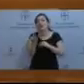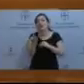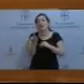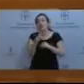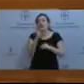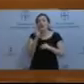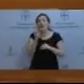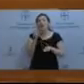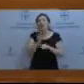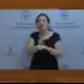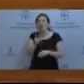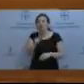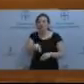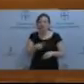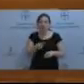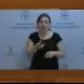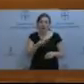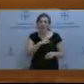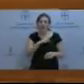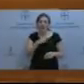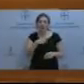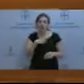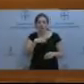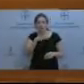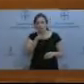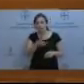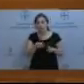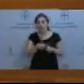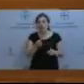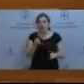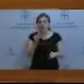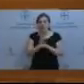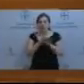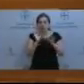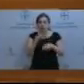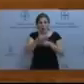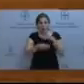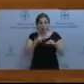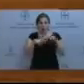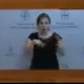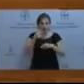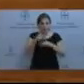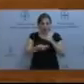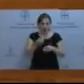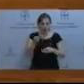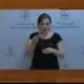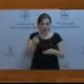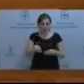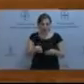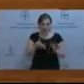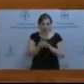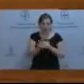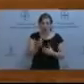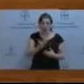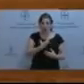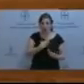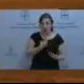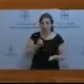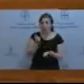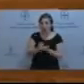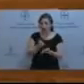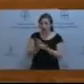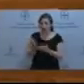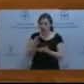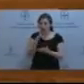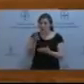donde no nos corresponden porque una gran parte de la inversión que se ha hecho y de las obras que se han hecho ha corrido a cuenta de los ayuntamientos porque las han tenido que